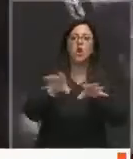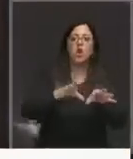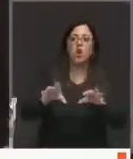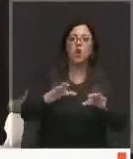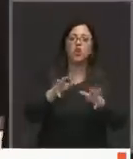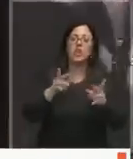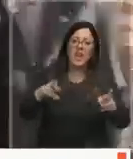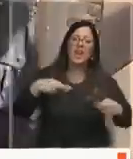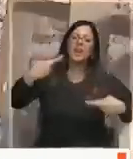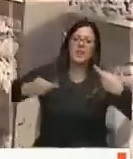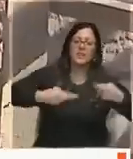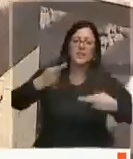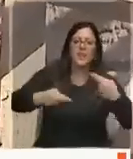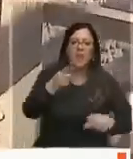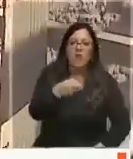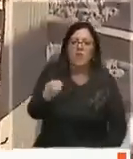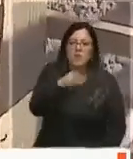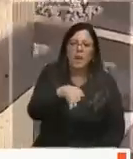Dentro